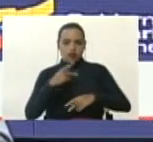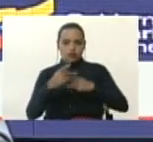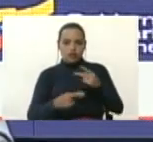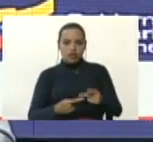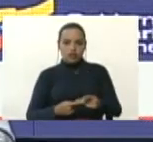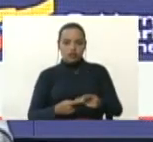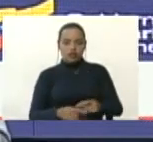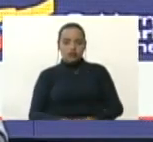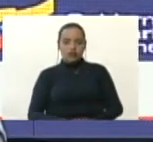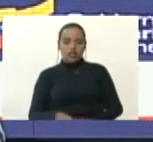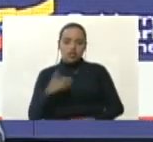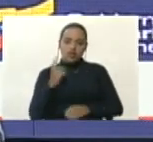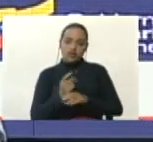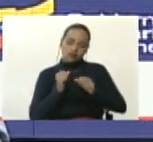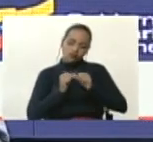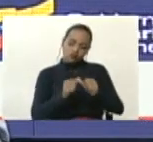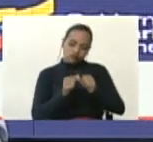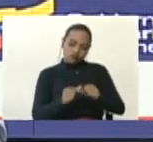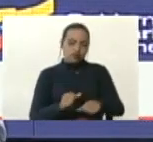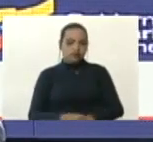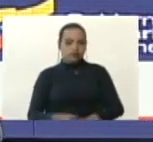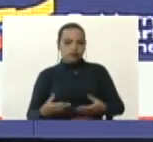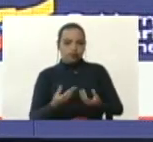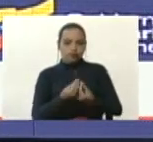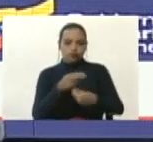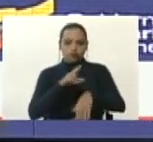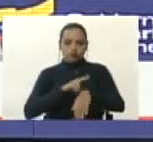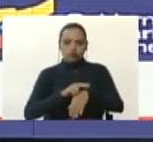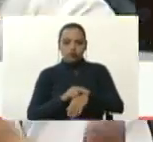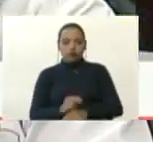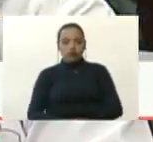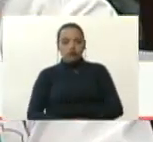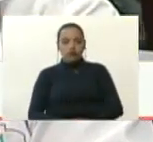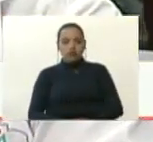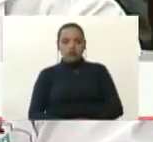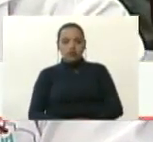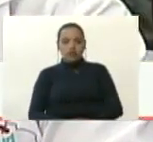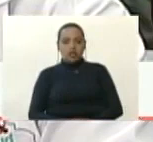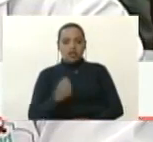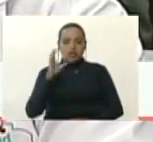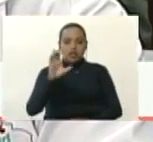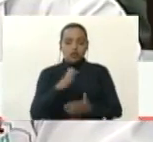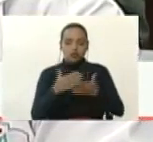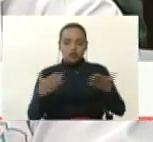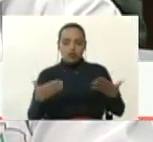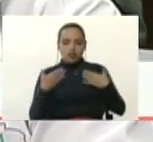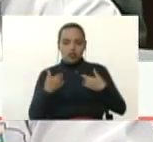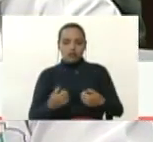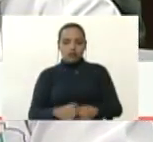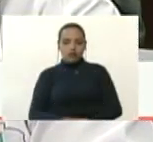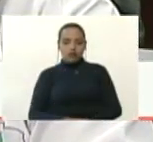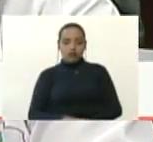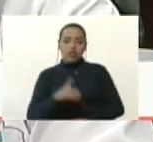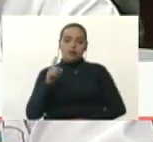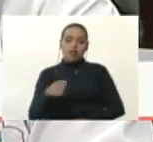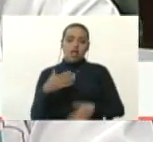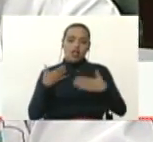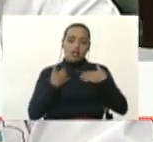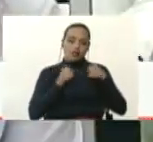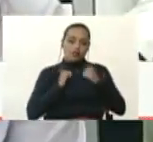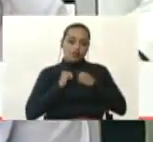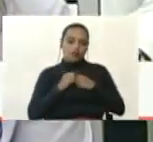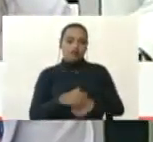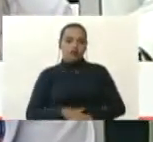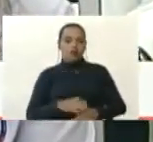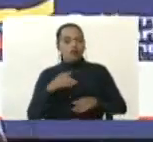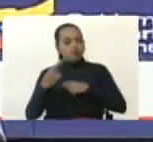continuar, compañero doctor Alvarado, Estado Mayor de la Salud, continuar, Aristóbulo, todo